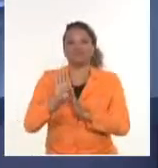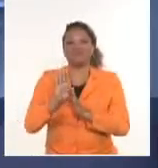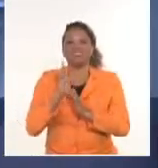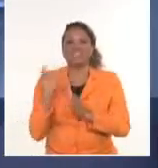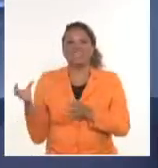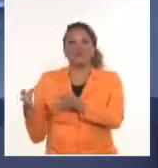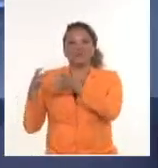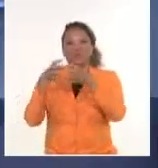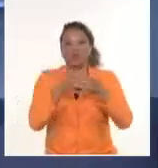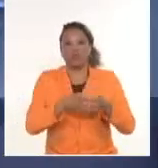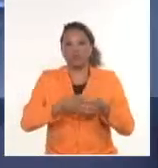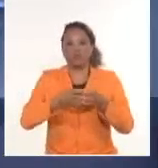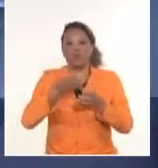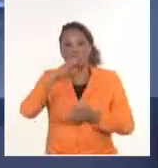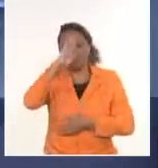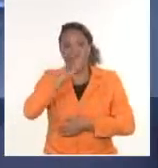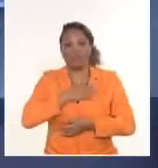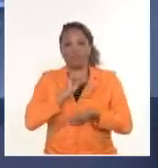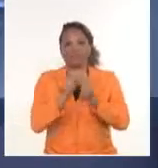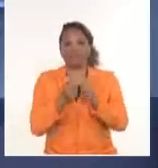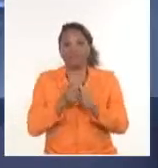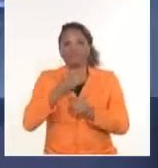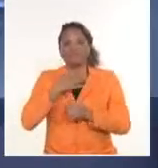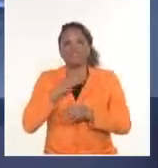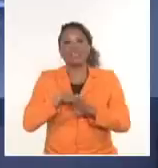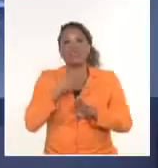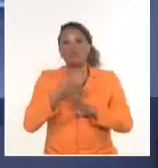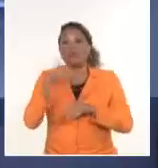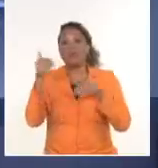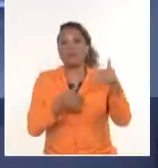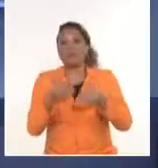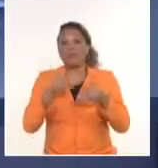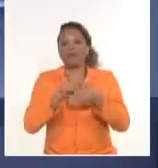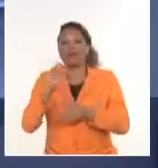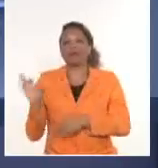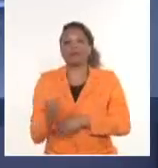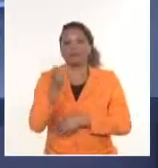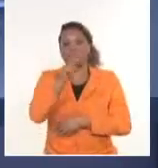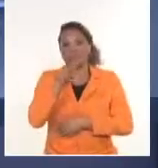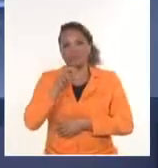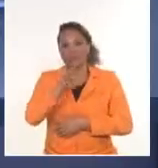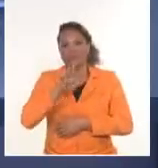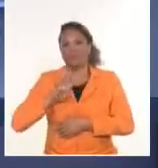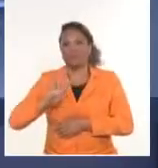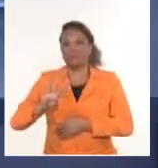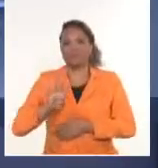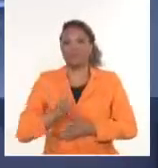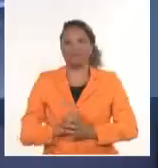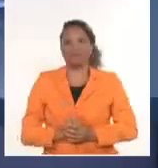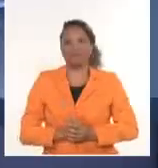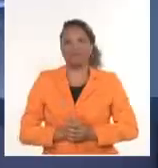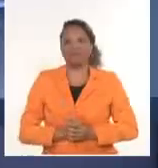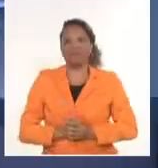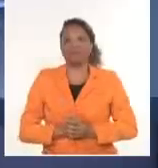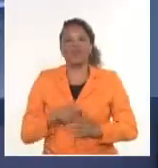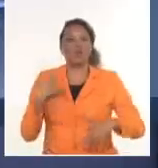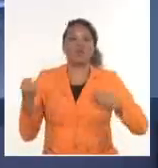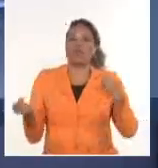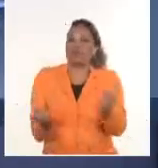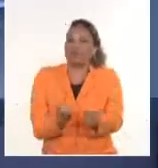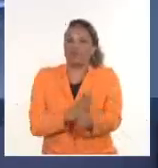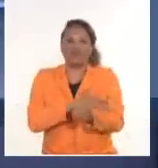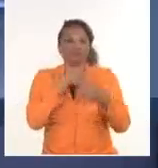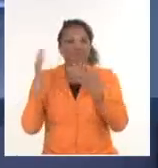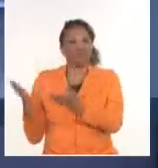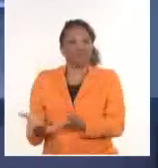delegación cubana a la patria tras su participación en los Juegos Olímpicos de París 2024. Con mucho orgullo recibimos